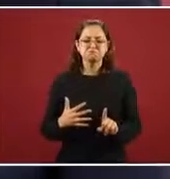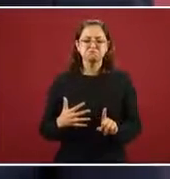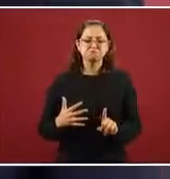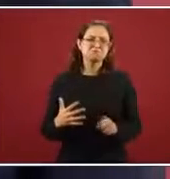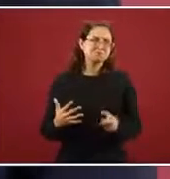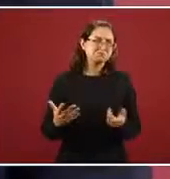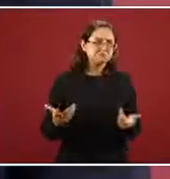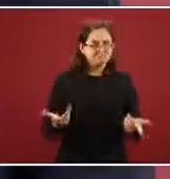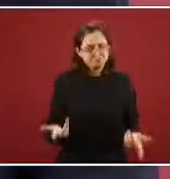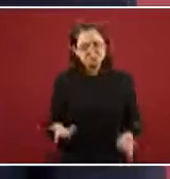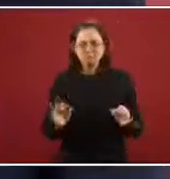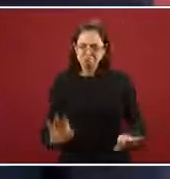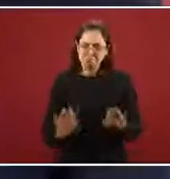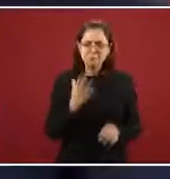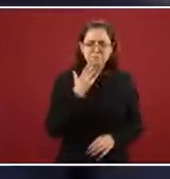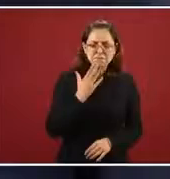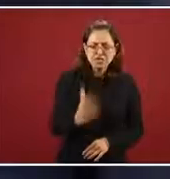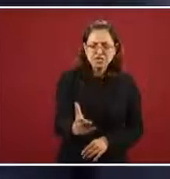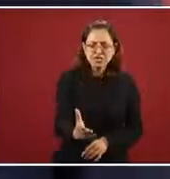vamos a decir, adecuadas,